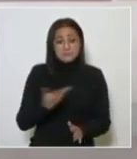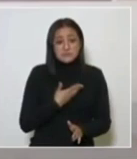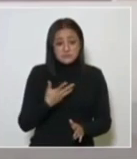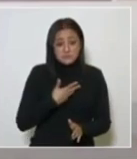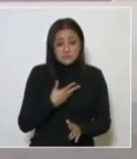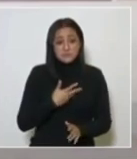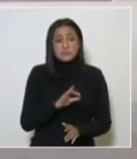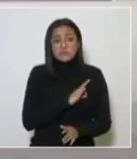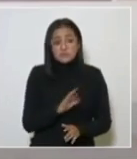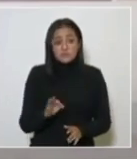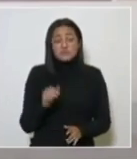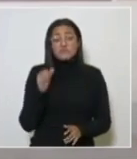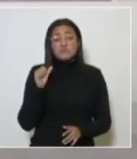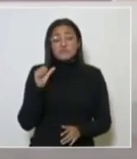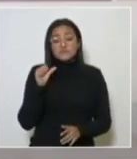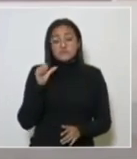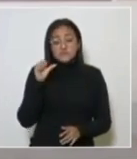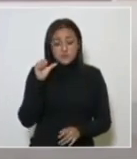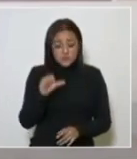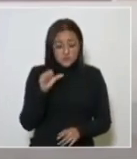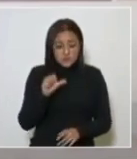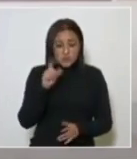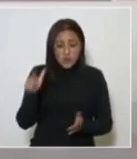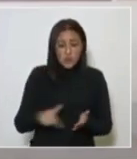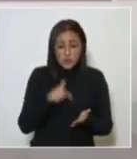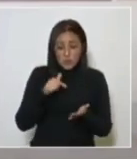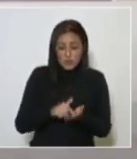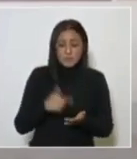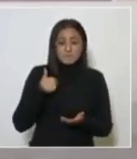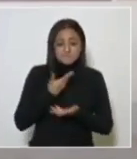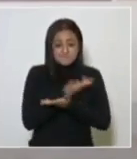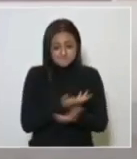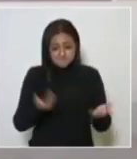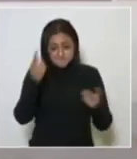tener activos los 16 puestos fijos en todo el estado. Es cuanto.